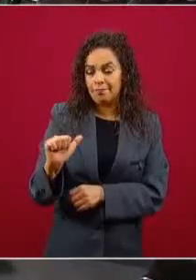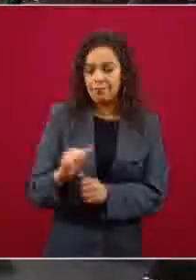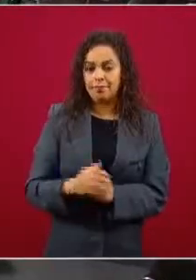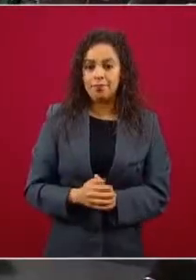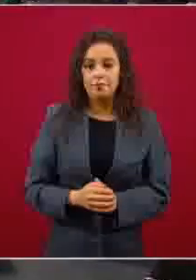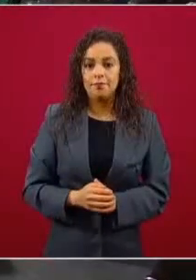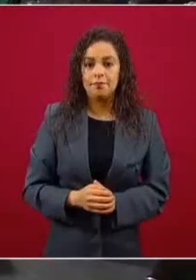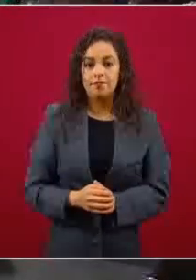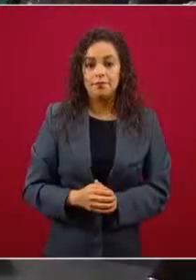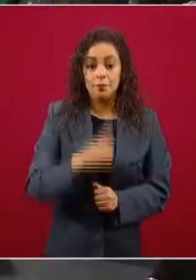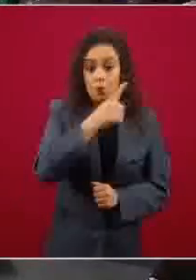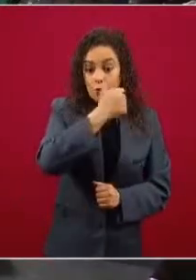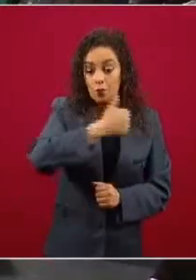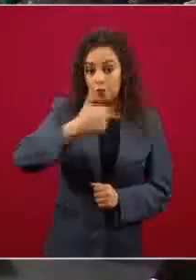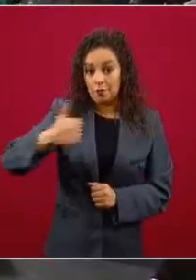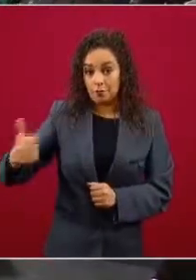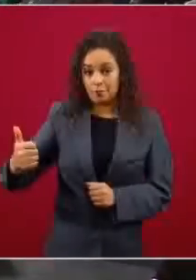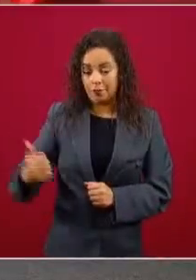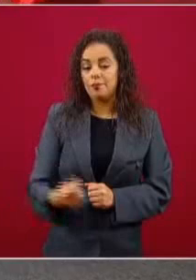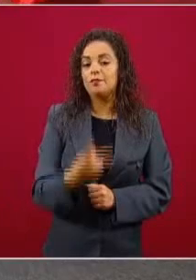de 2,400 pesos